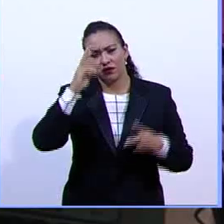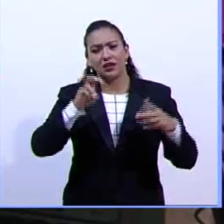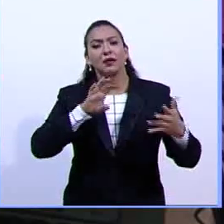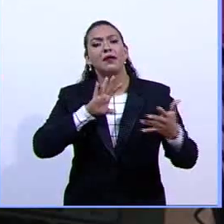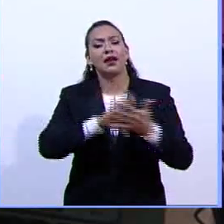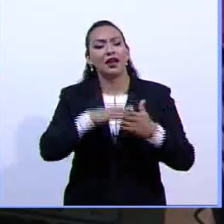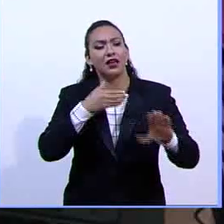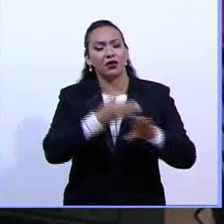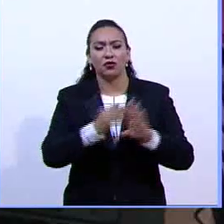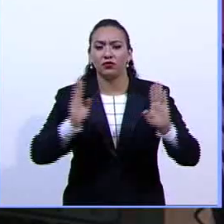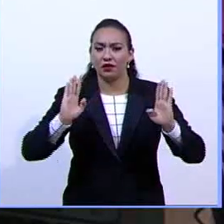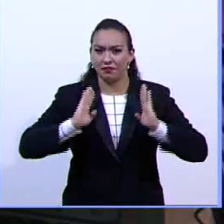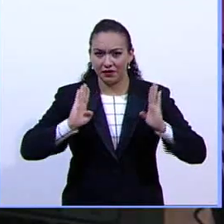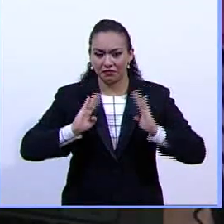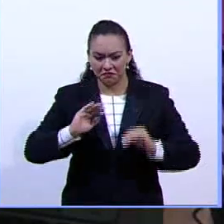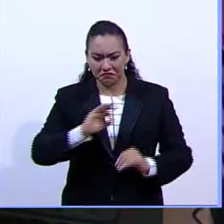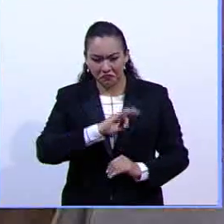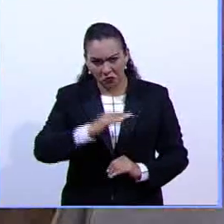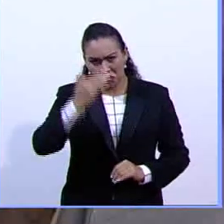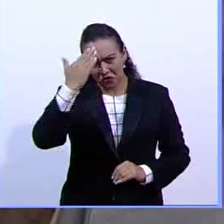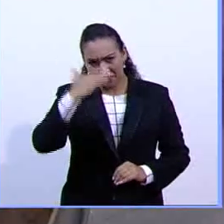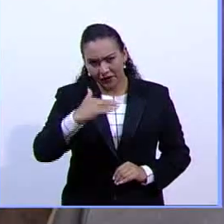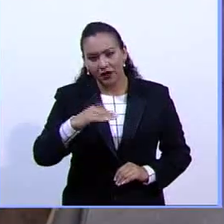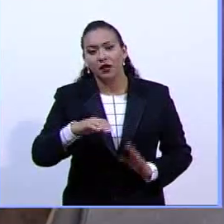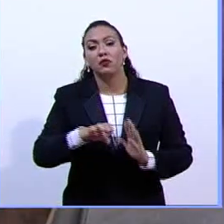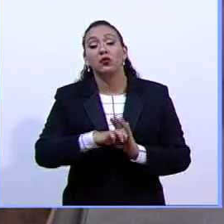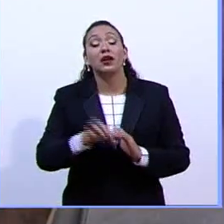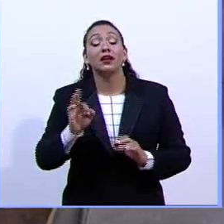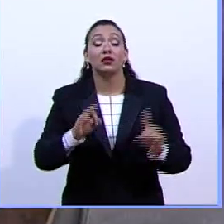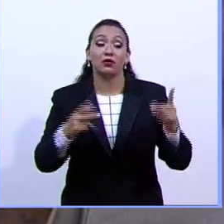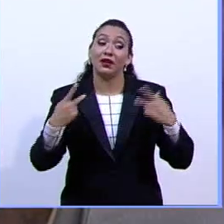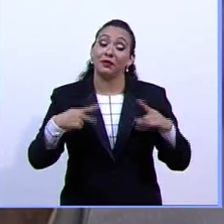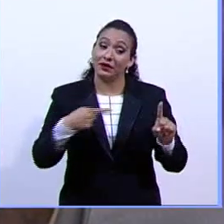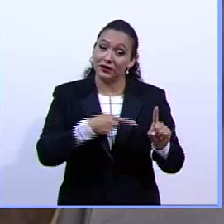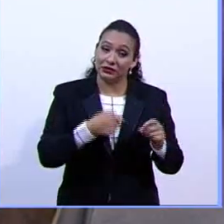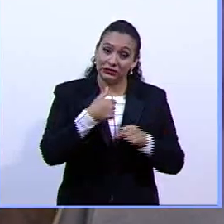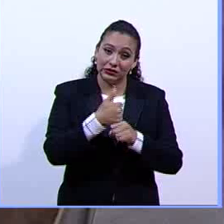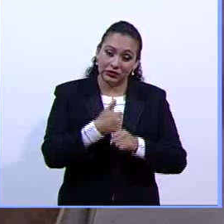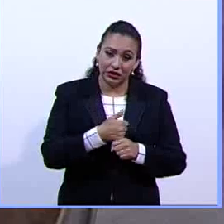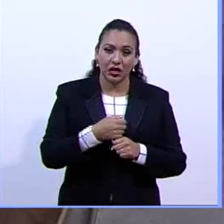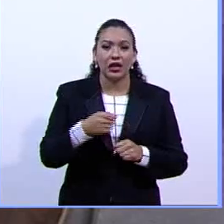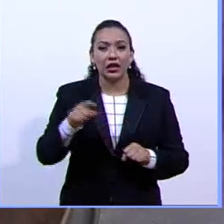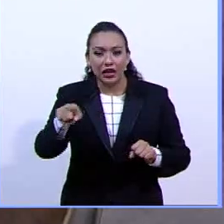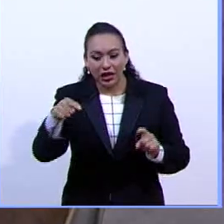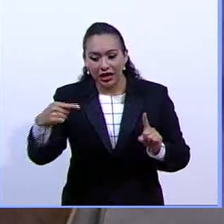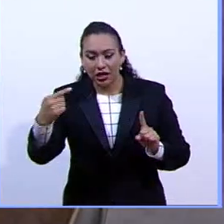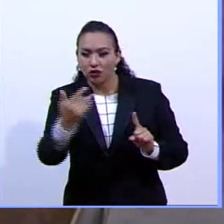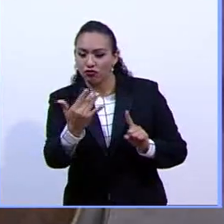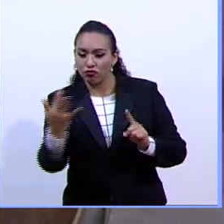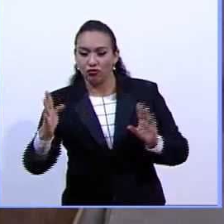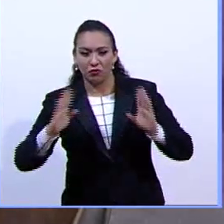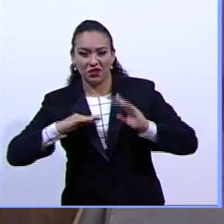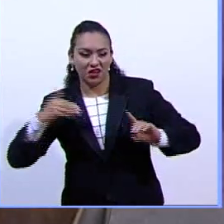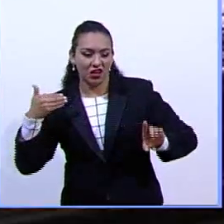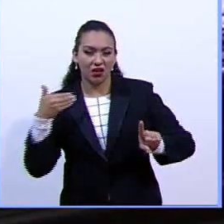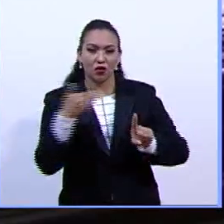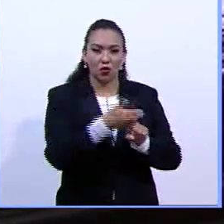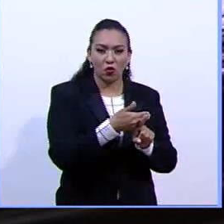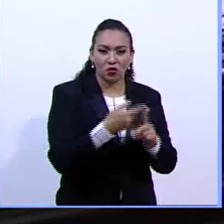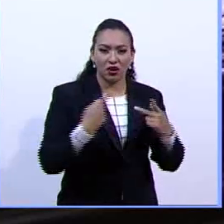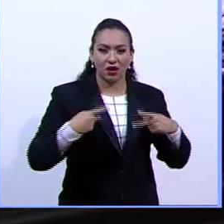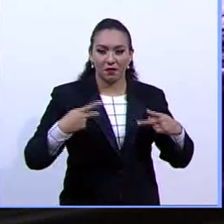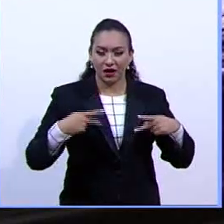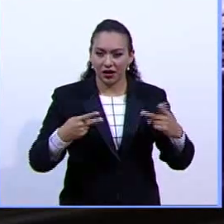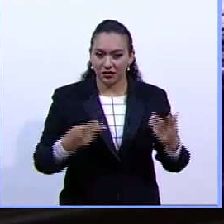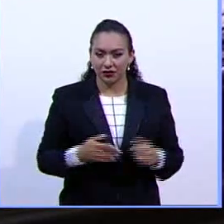contra militares en las que esté involucrado un civil o se vulneren los derechos humanos. Señaló que el fuero militar no